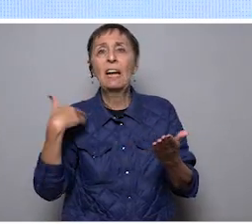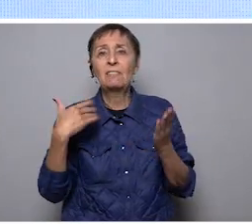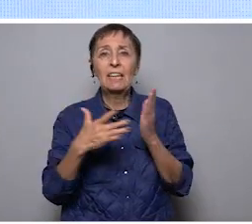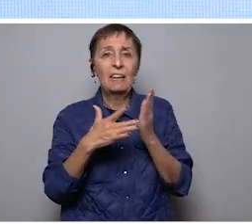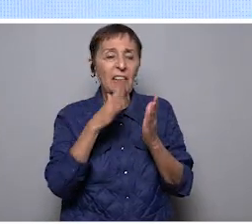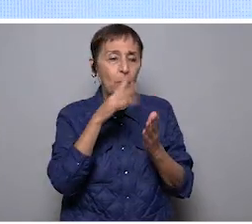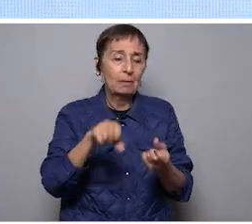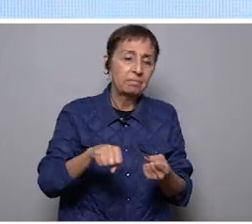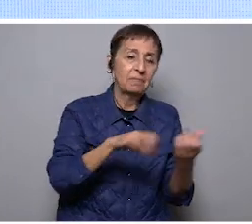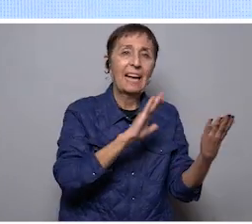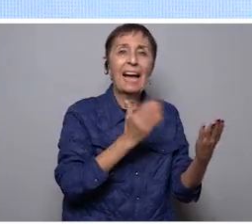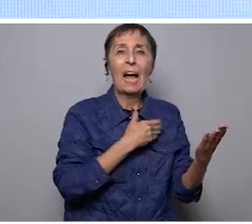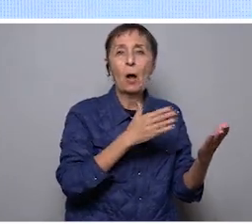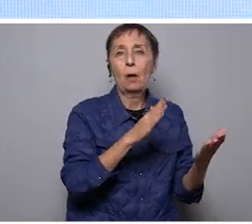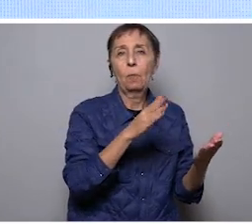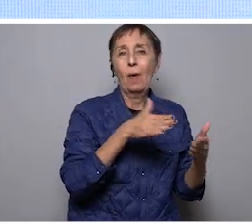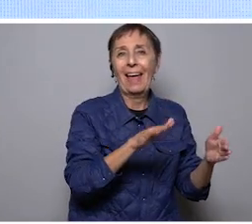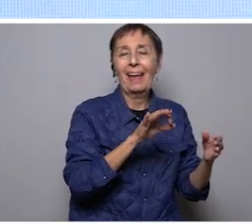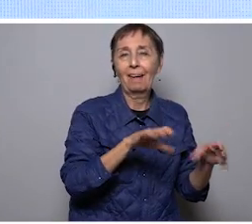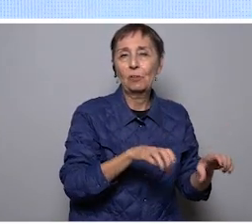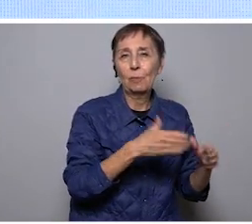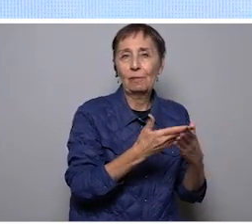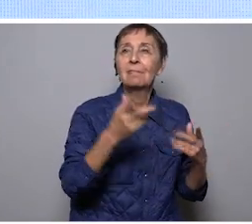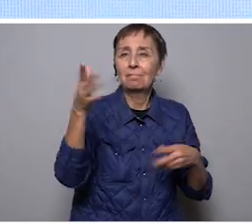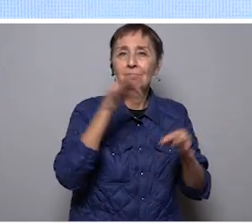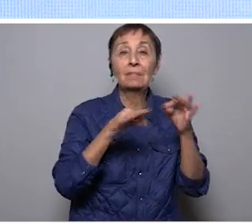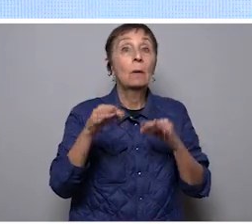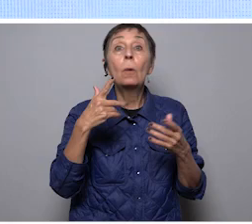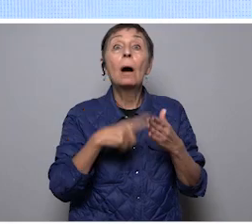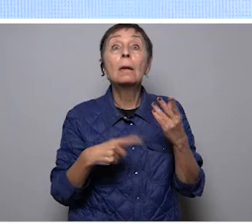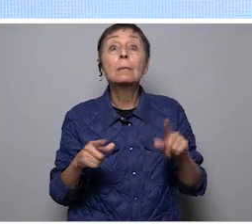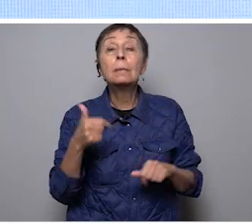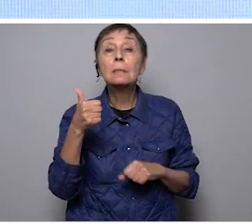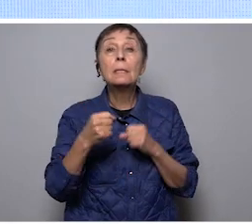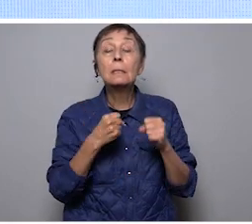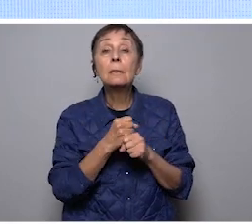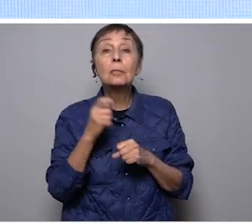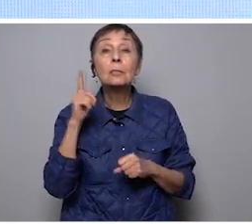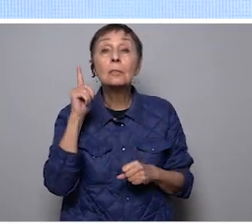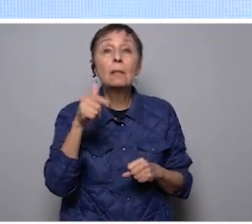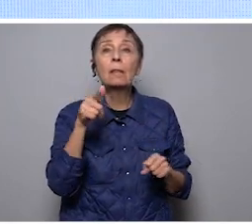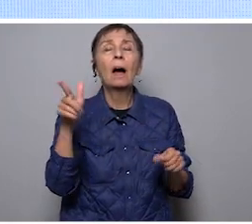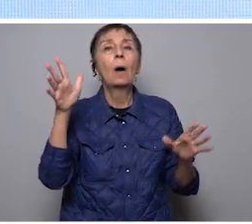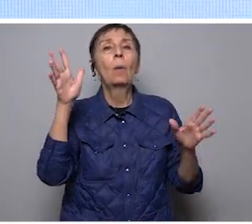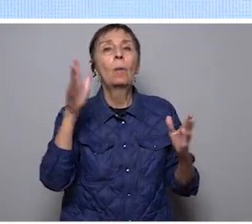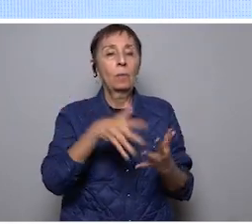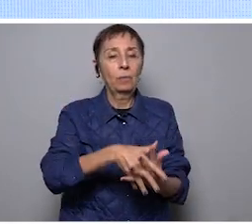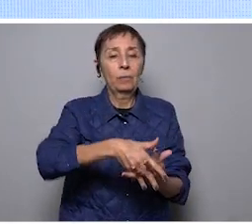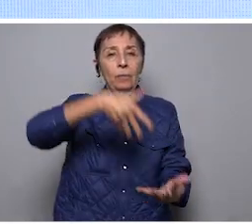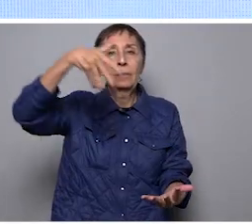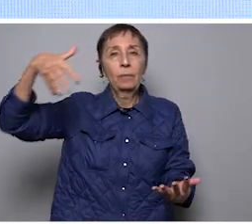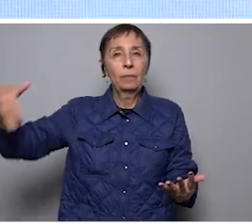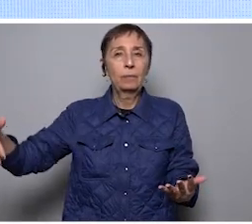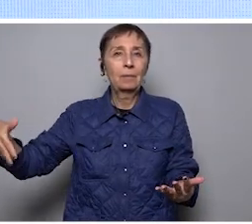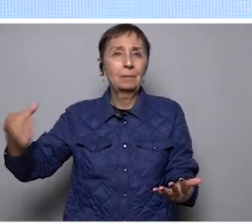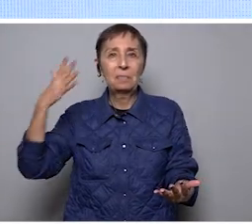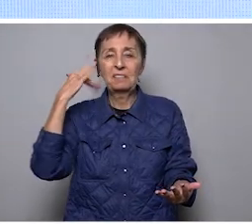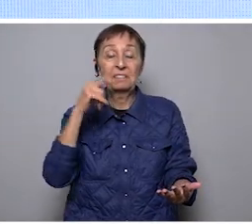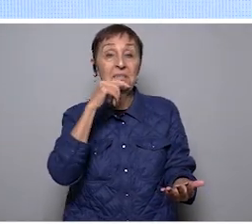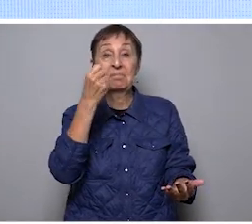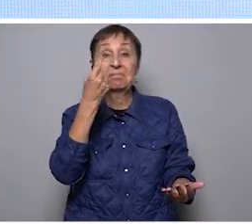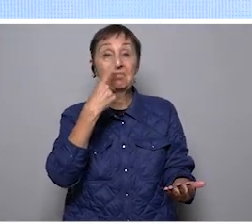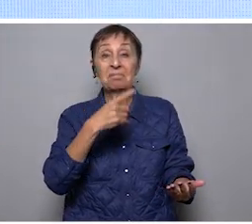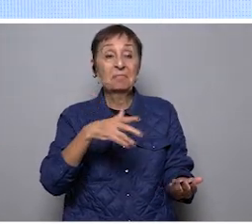10 años después se han tenido que retirar porque nunca entendieron para transformar la realidad hay que conocerla y yo creo que la las